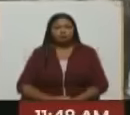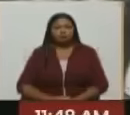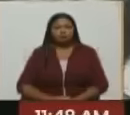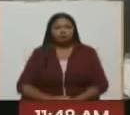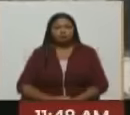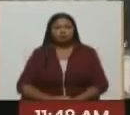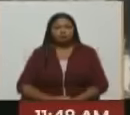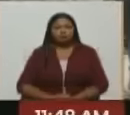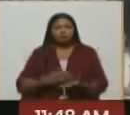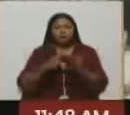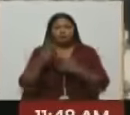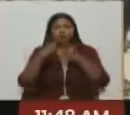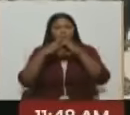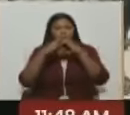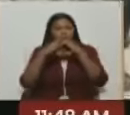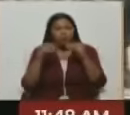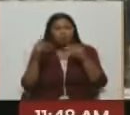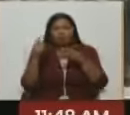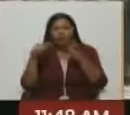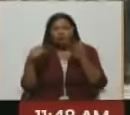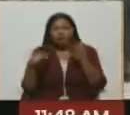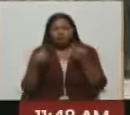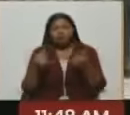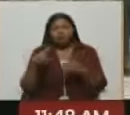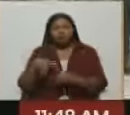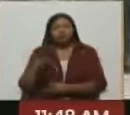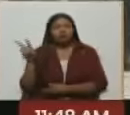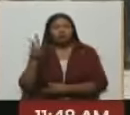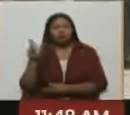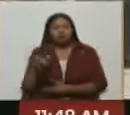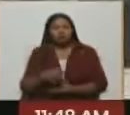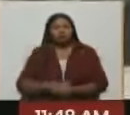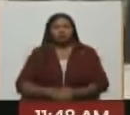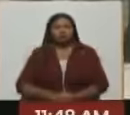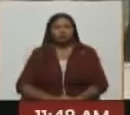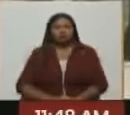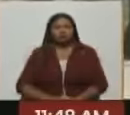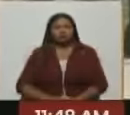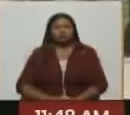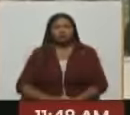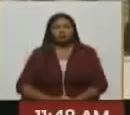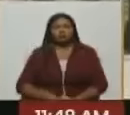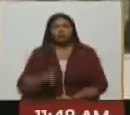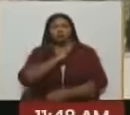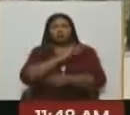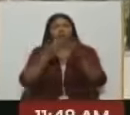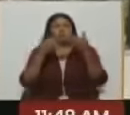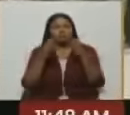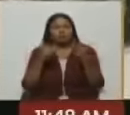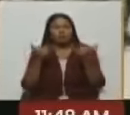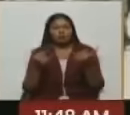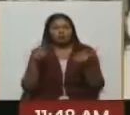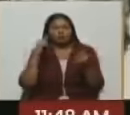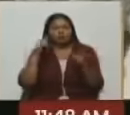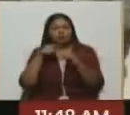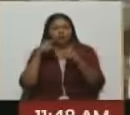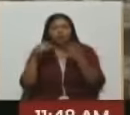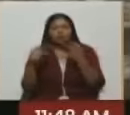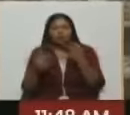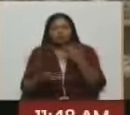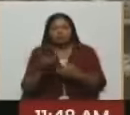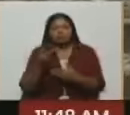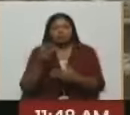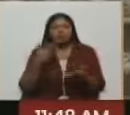En medio de todo ello, el Estado venezolano ha resistido, los poderes públicos hemos jugado un papel estelar para